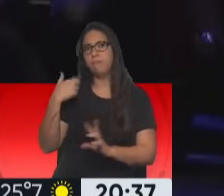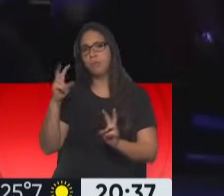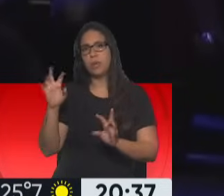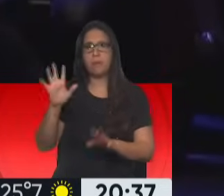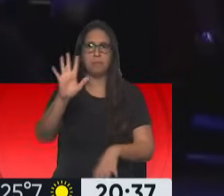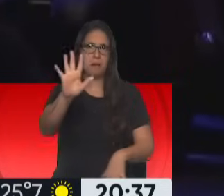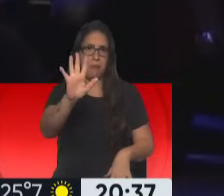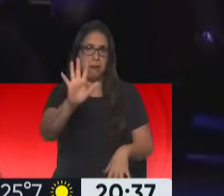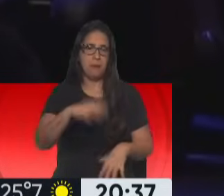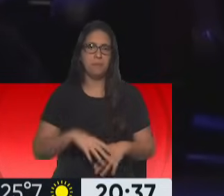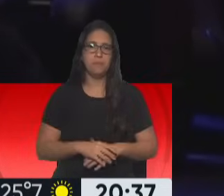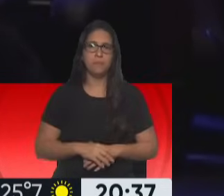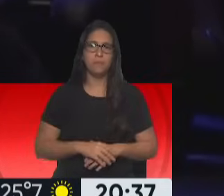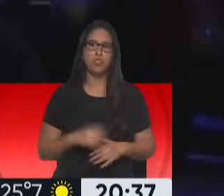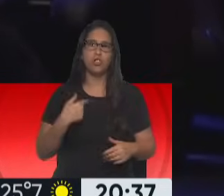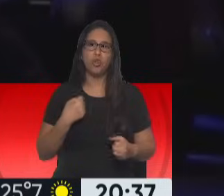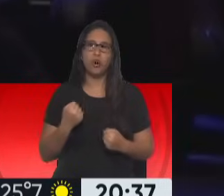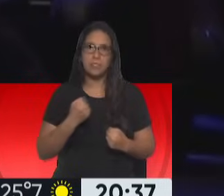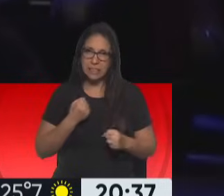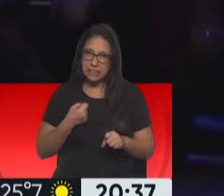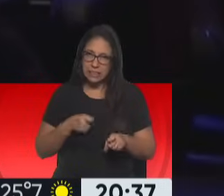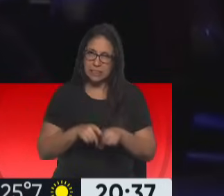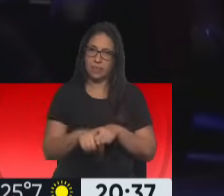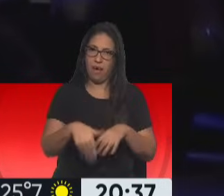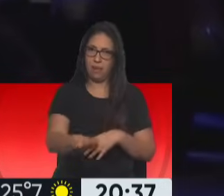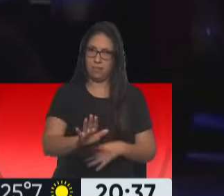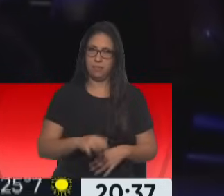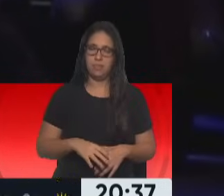Estoy en eso. Estoy tomando carrera.